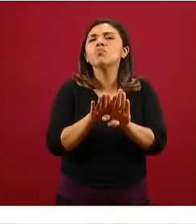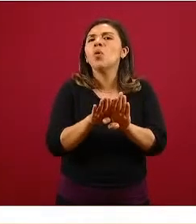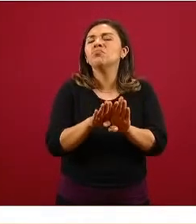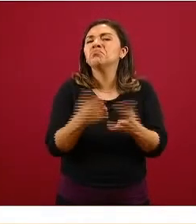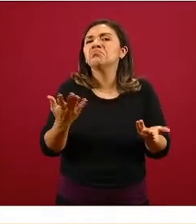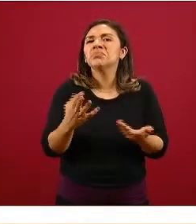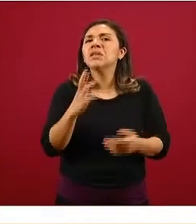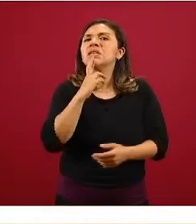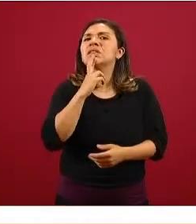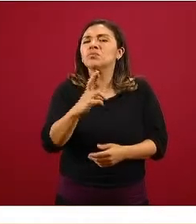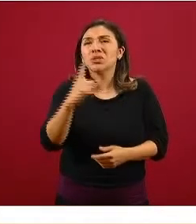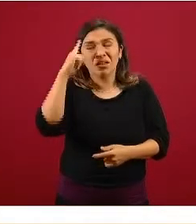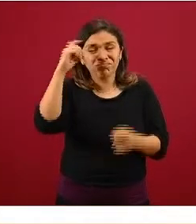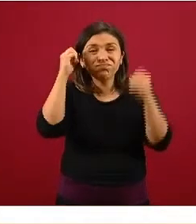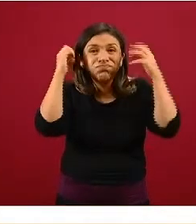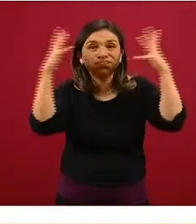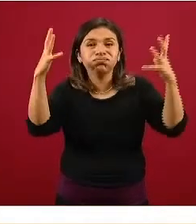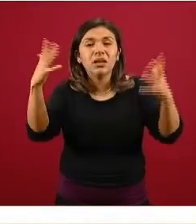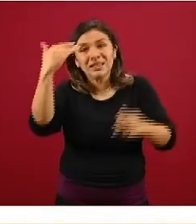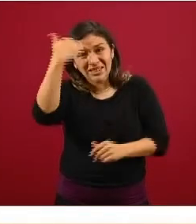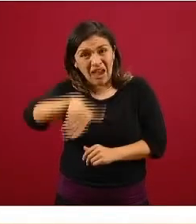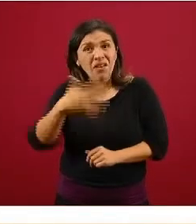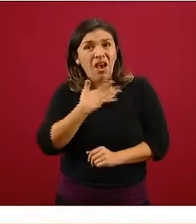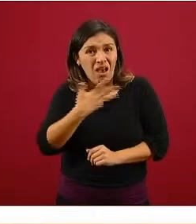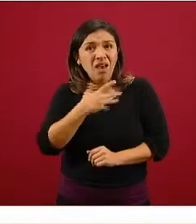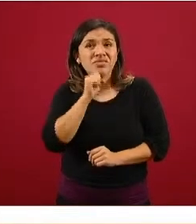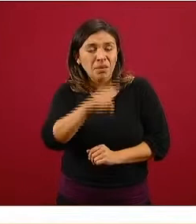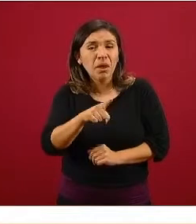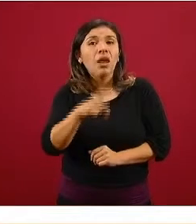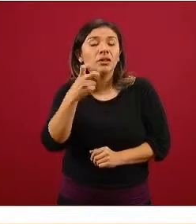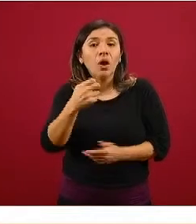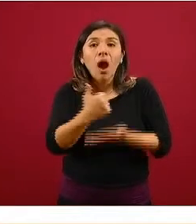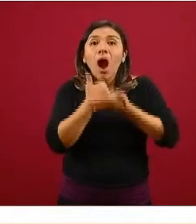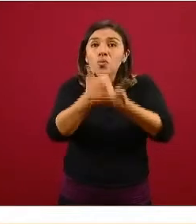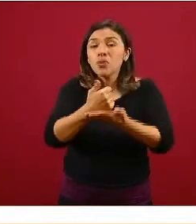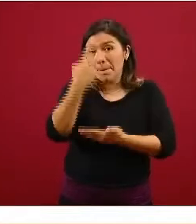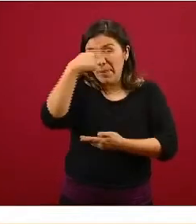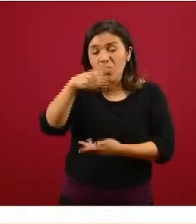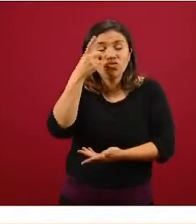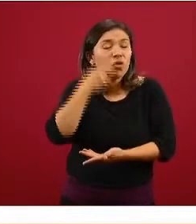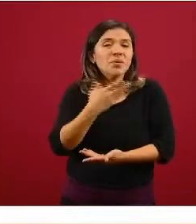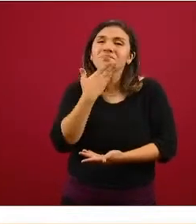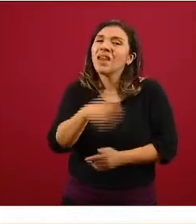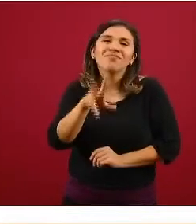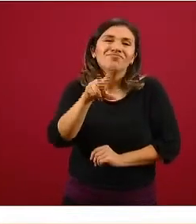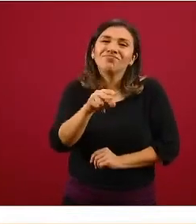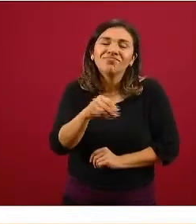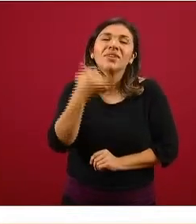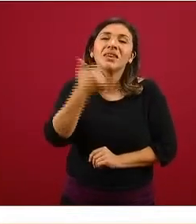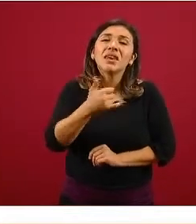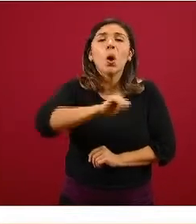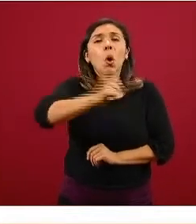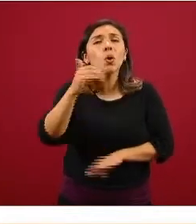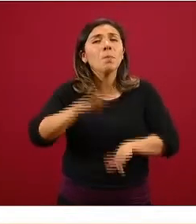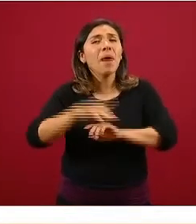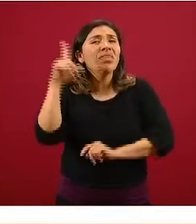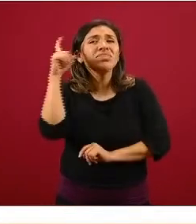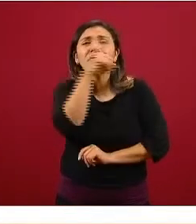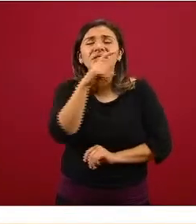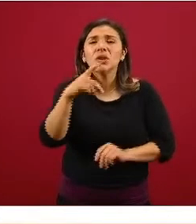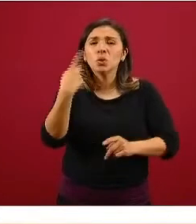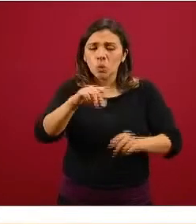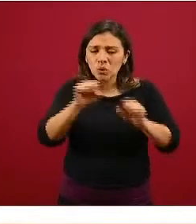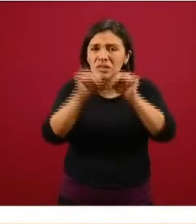una respuesta al estrés, que sabemos que también disminuye nuestra capacidad de dormir y otra parte de un muy complejo